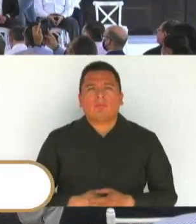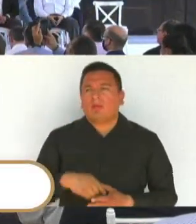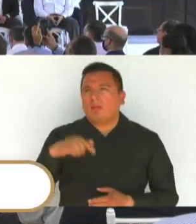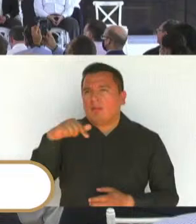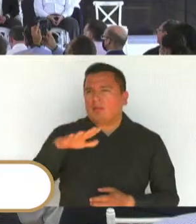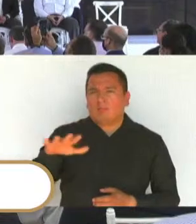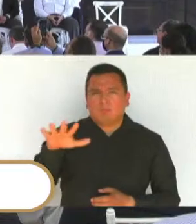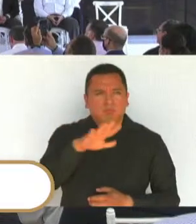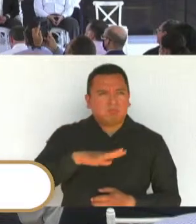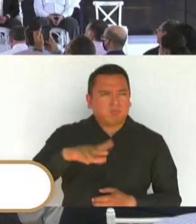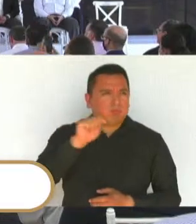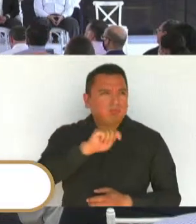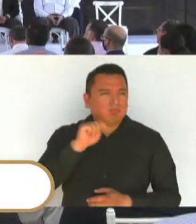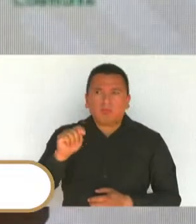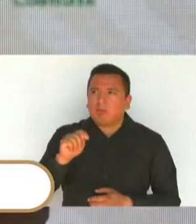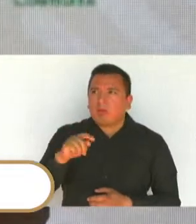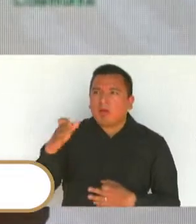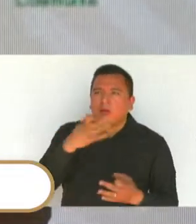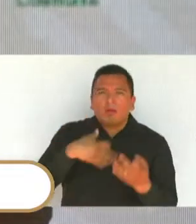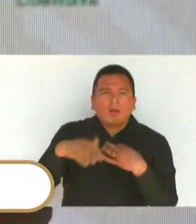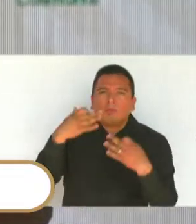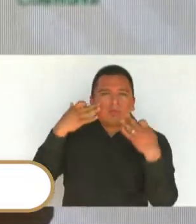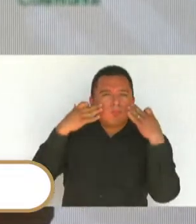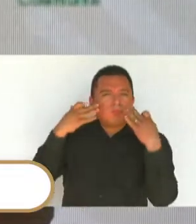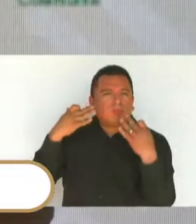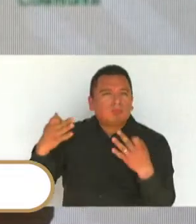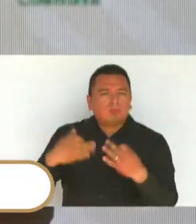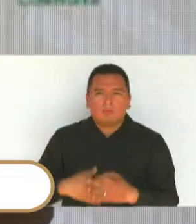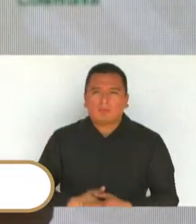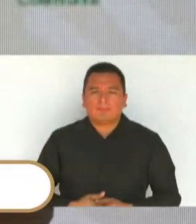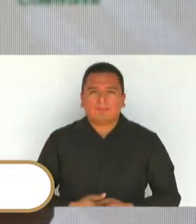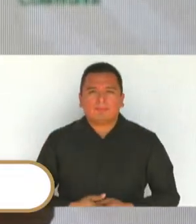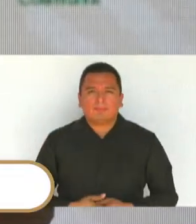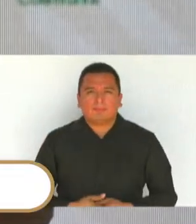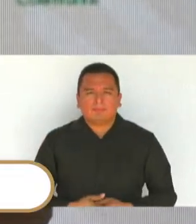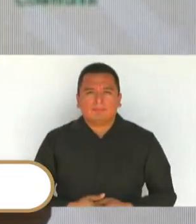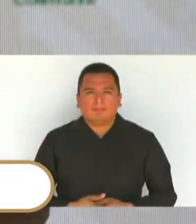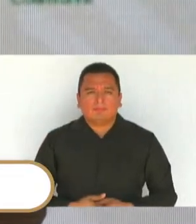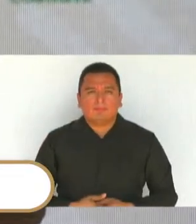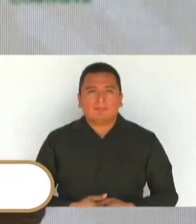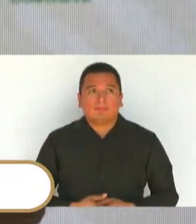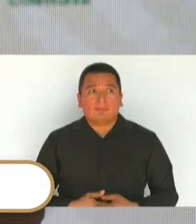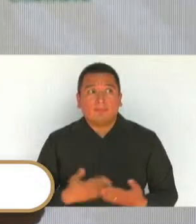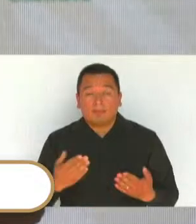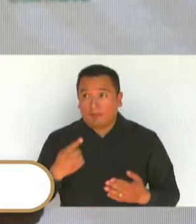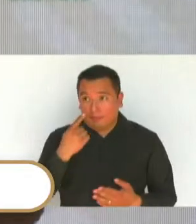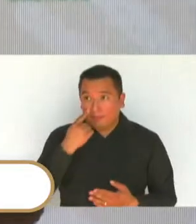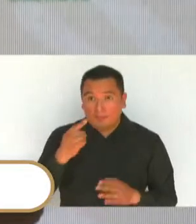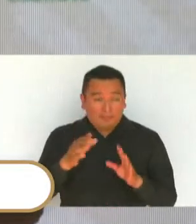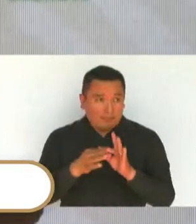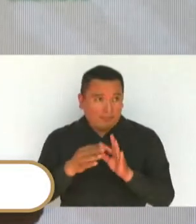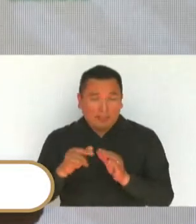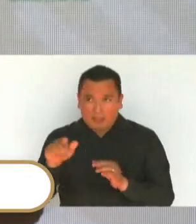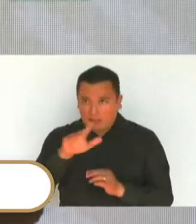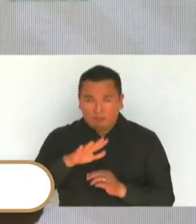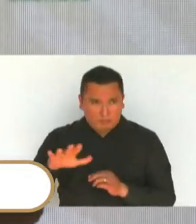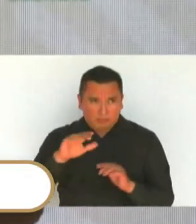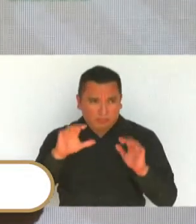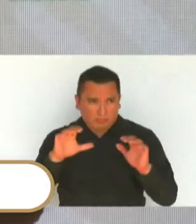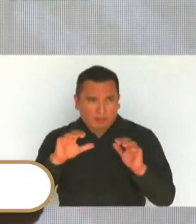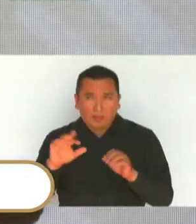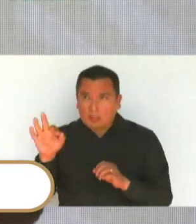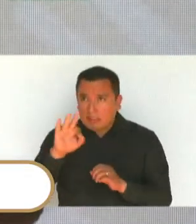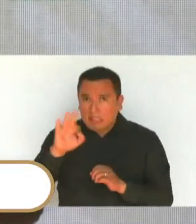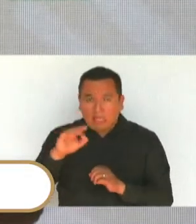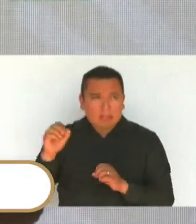esta hermosa ciudad de Torreón. Quisiera darles algunas indicaciones de seguridad. Si llegara a sonar